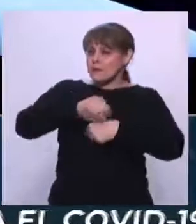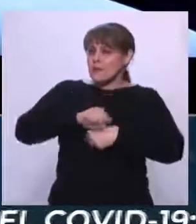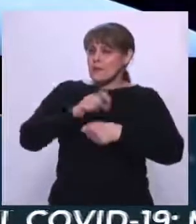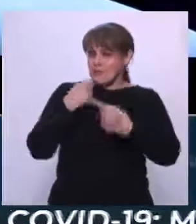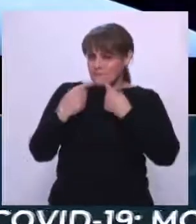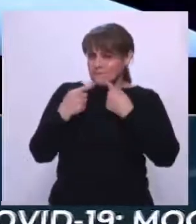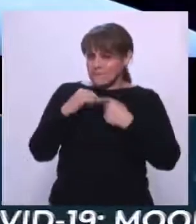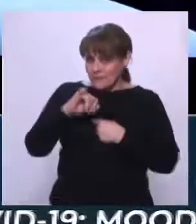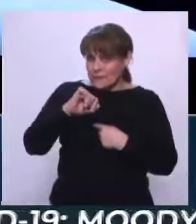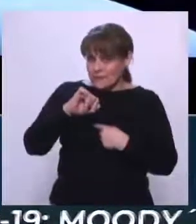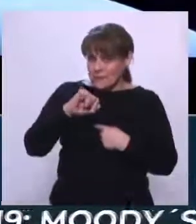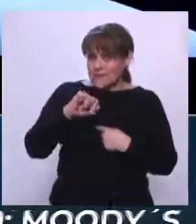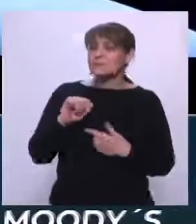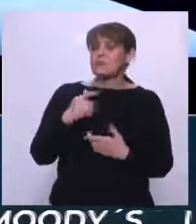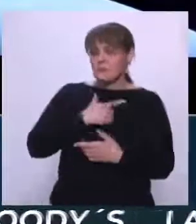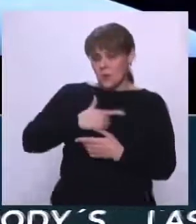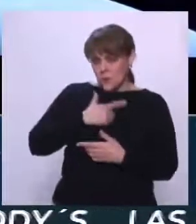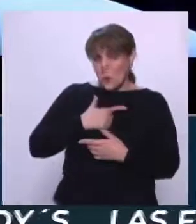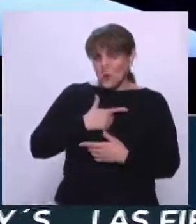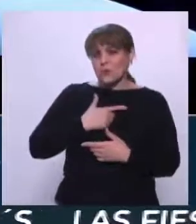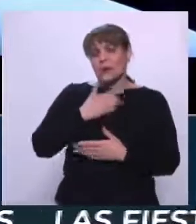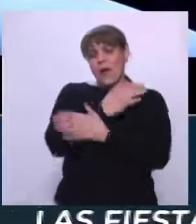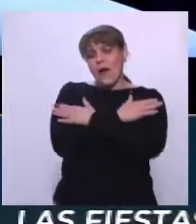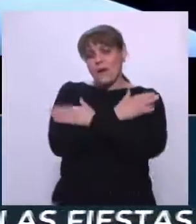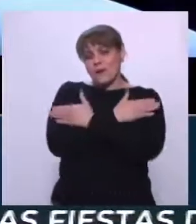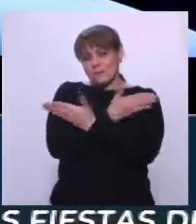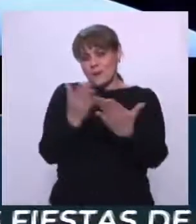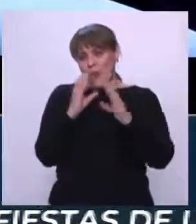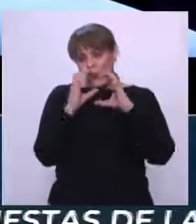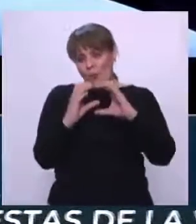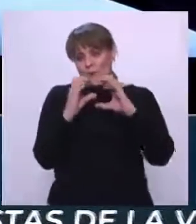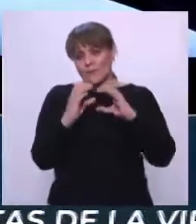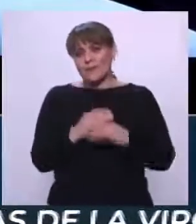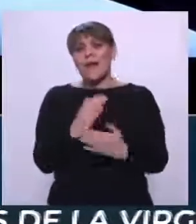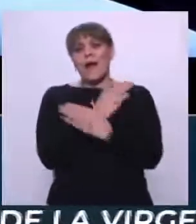Con mucho gusto, Juan Azul, les mando un fuerte abrazo. Cuídense mucho. Un abrazote, Jonathan.